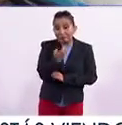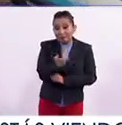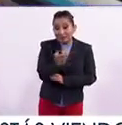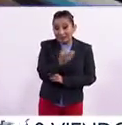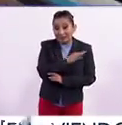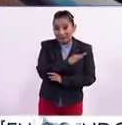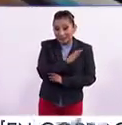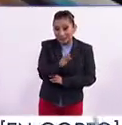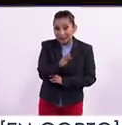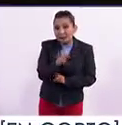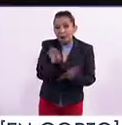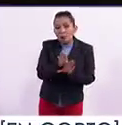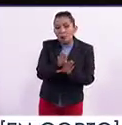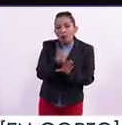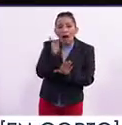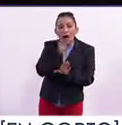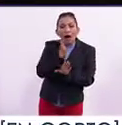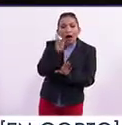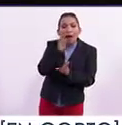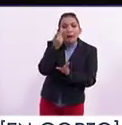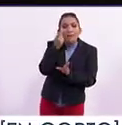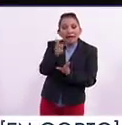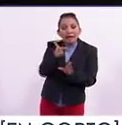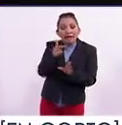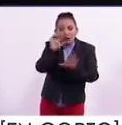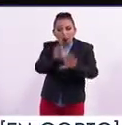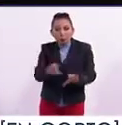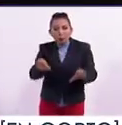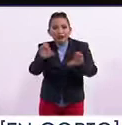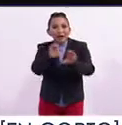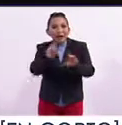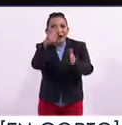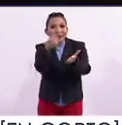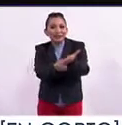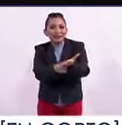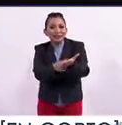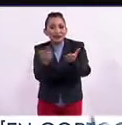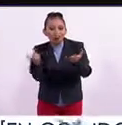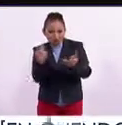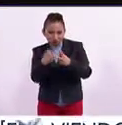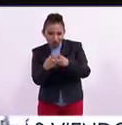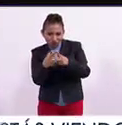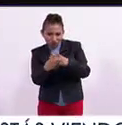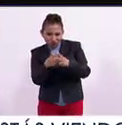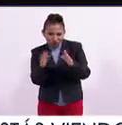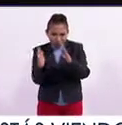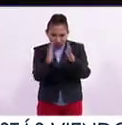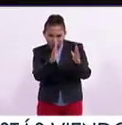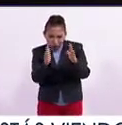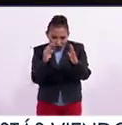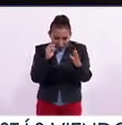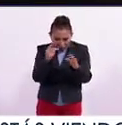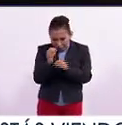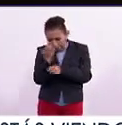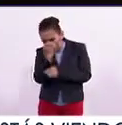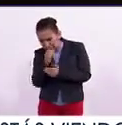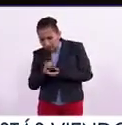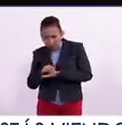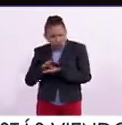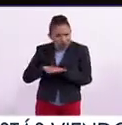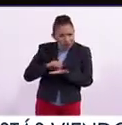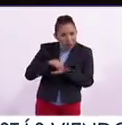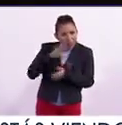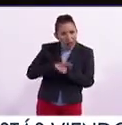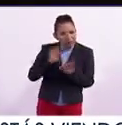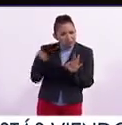simular en modelos numéricos en computadora, cada vez más elaborados y